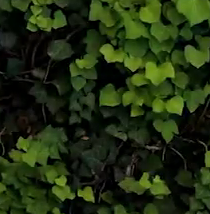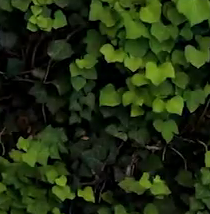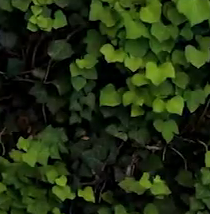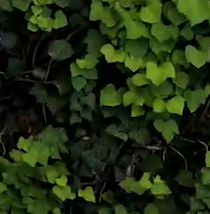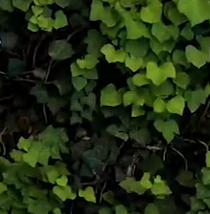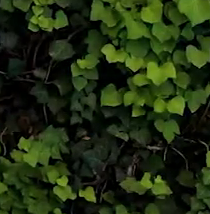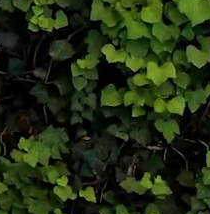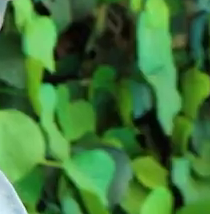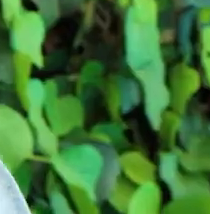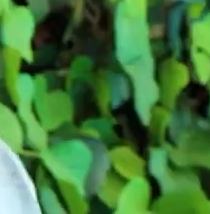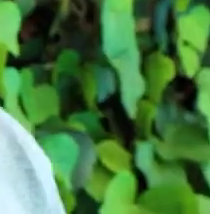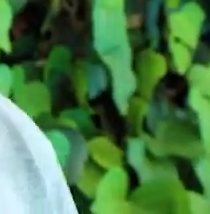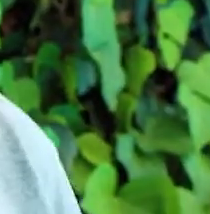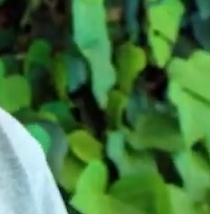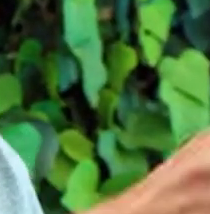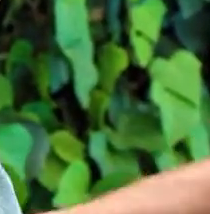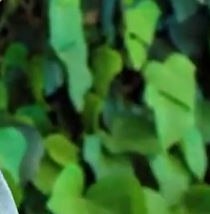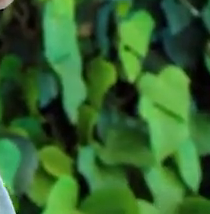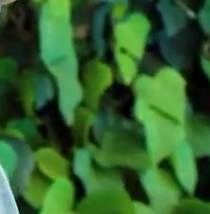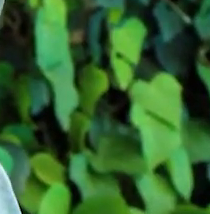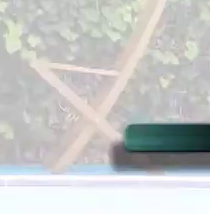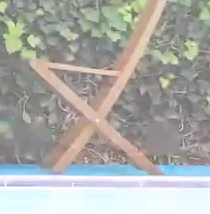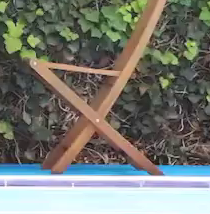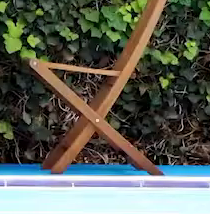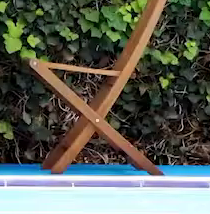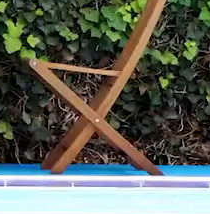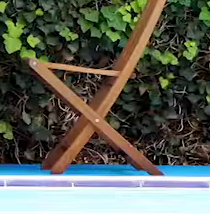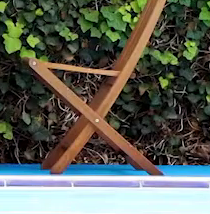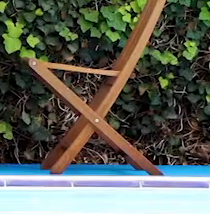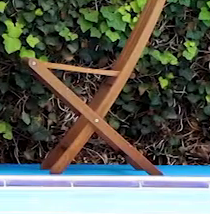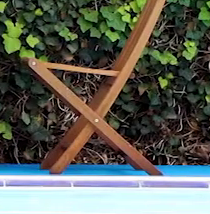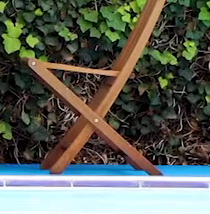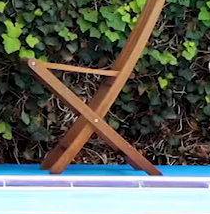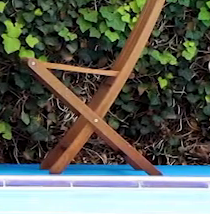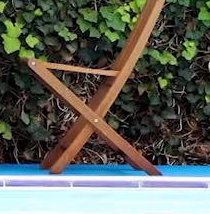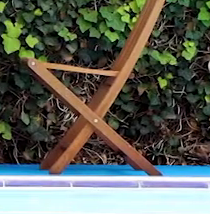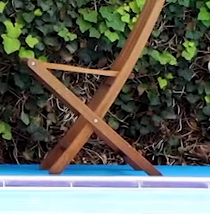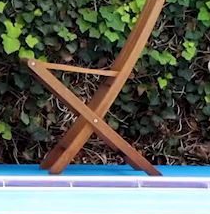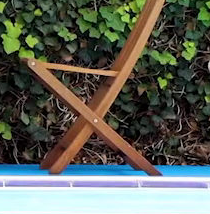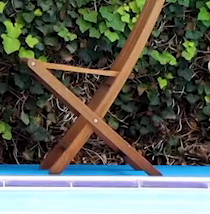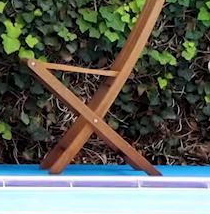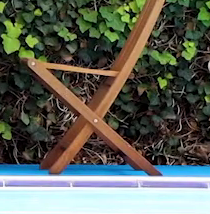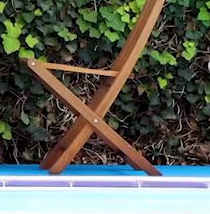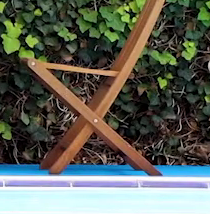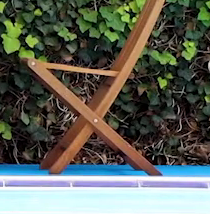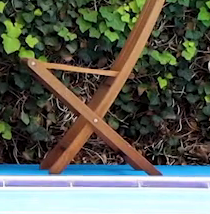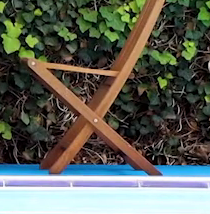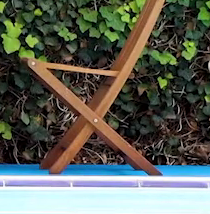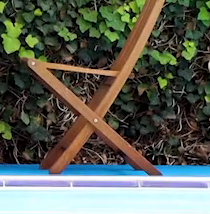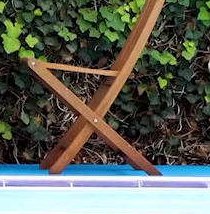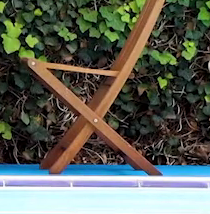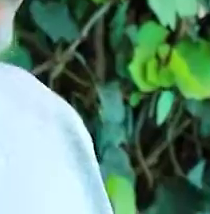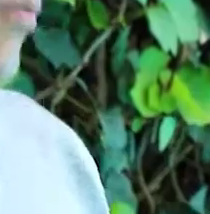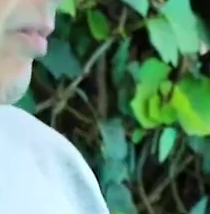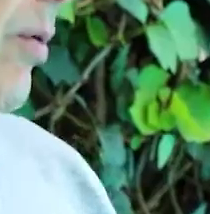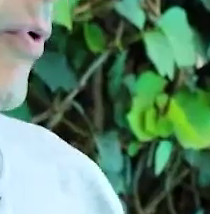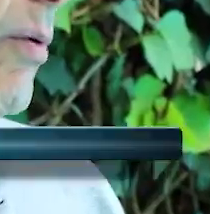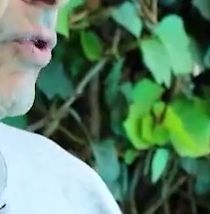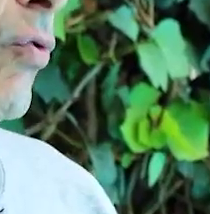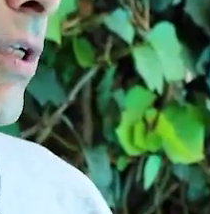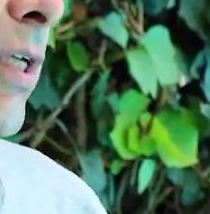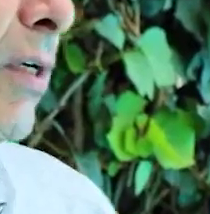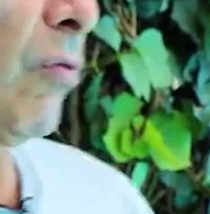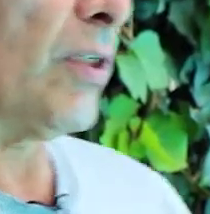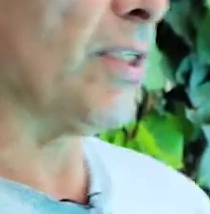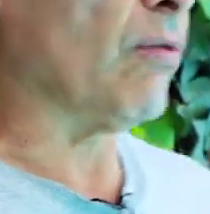Recuerda, entre clase y clase, activa tu cuerpo. ¿Qué vamos a hacer ahora? Vamos a hacer unos fondos, un fondo estático en el cual